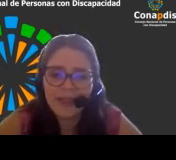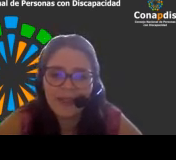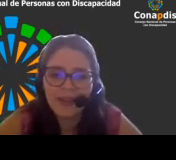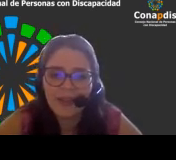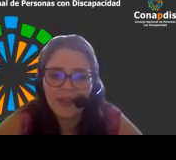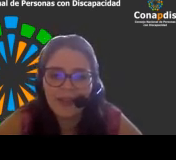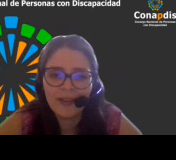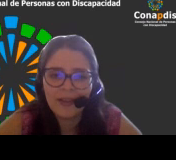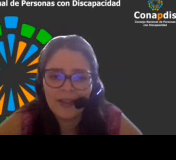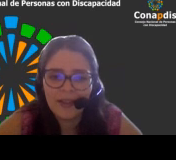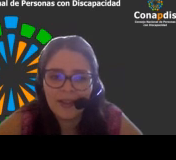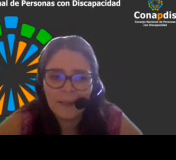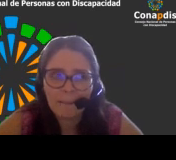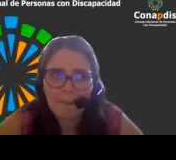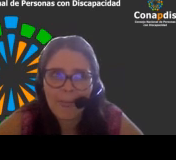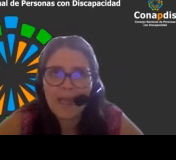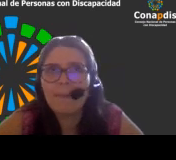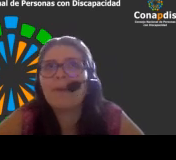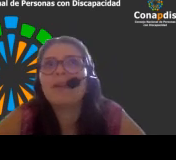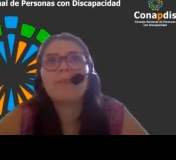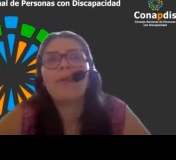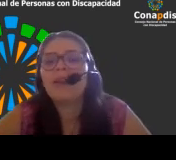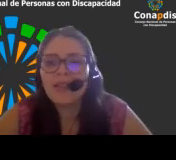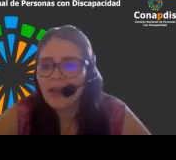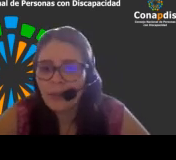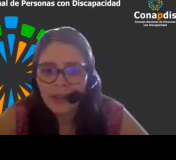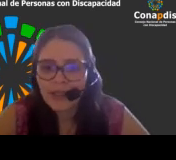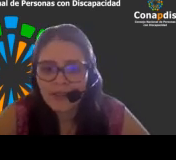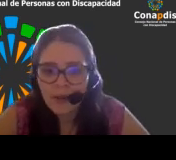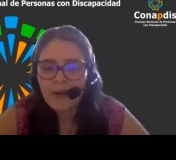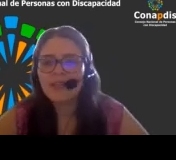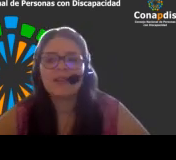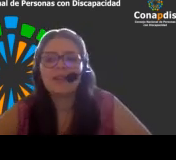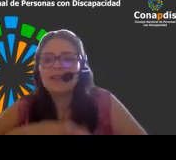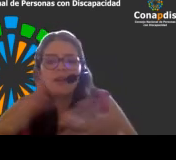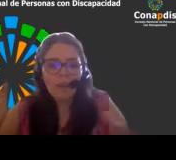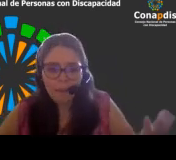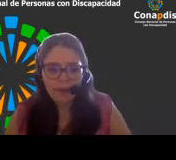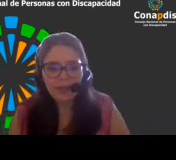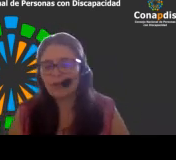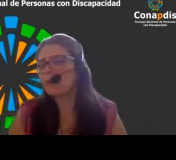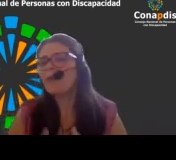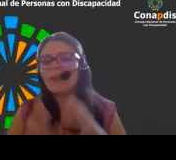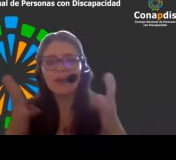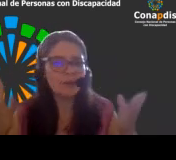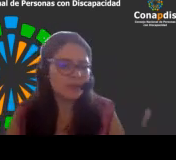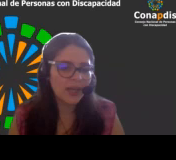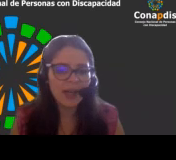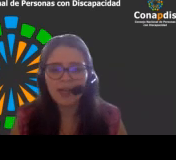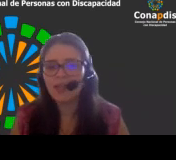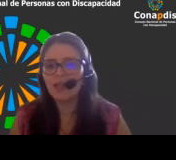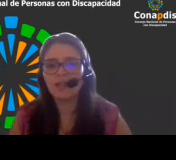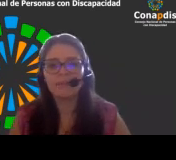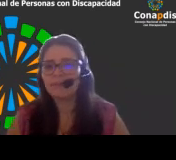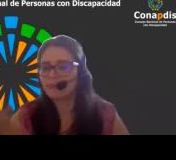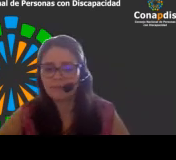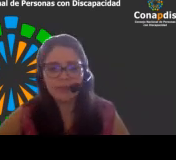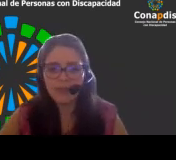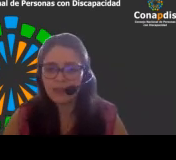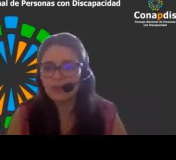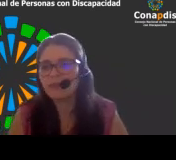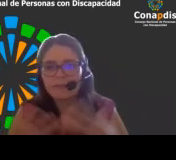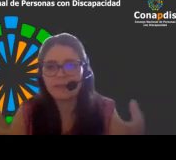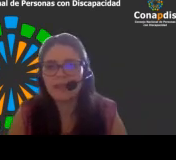verdad que de que poder poder llegar a cualquier salón y sentirse cómodo Y que no la vayan a juzgar y que